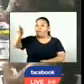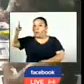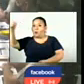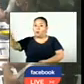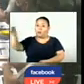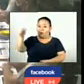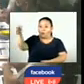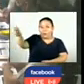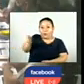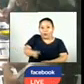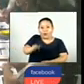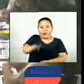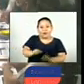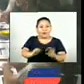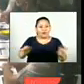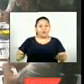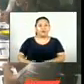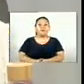compañía de un adulto.